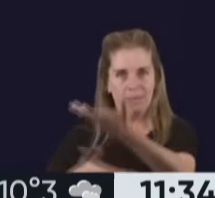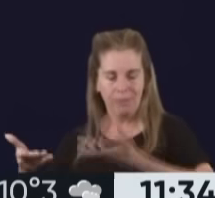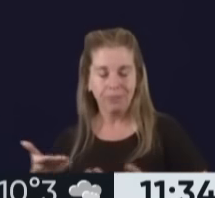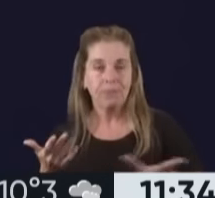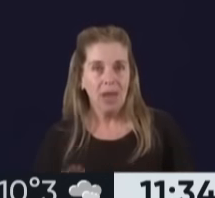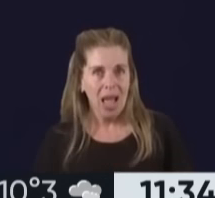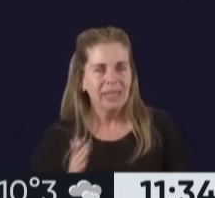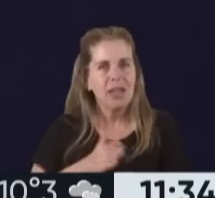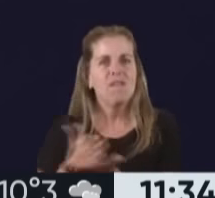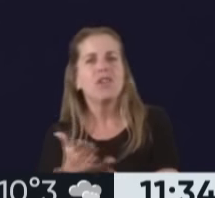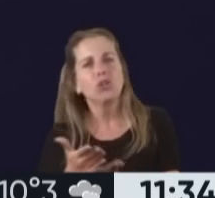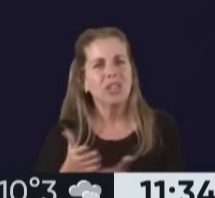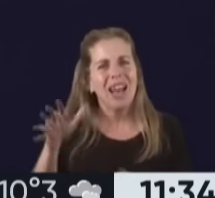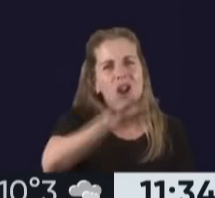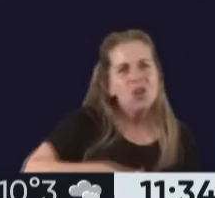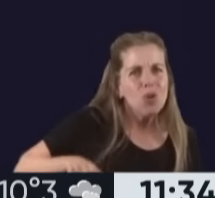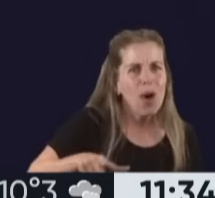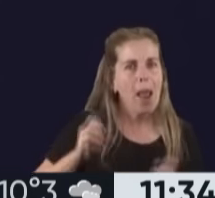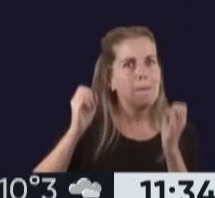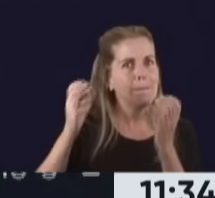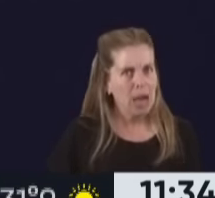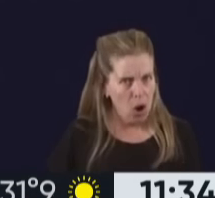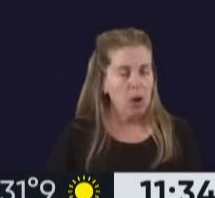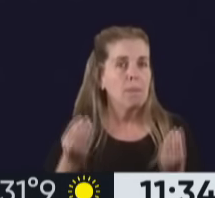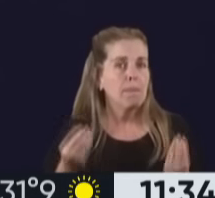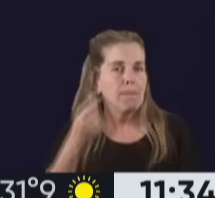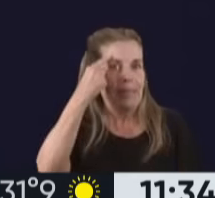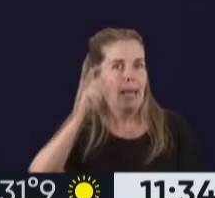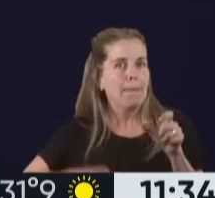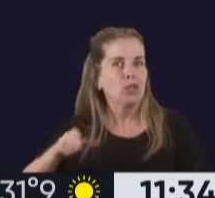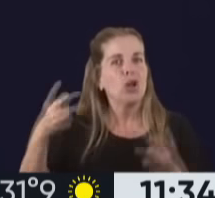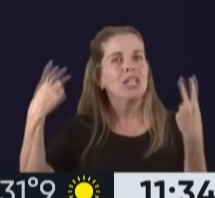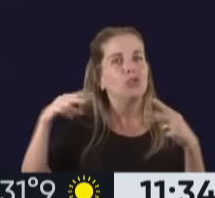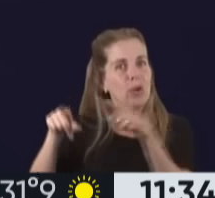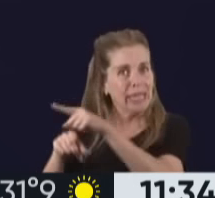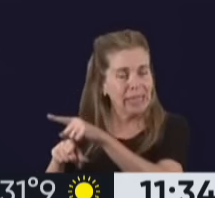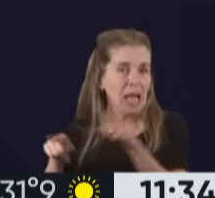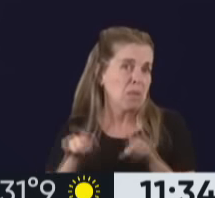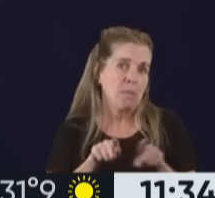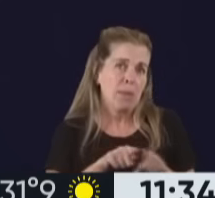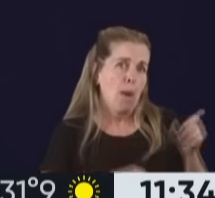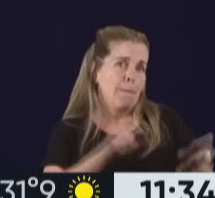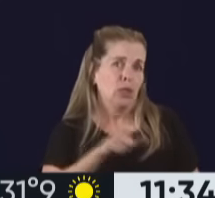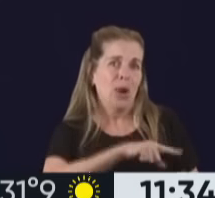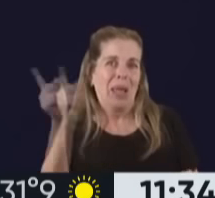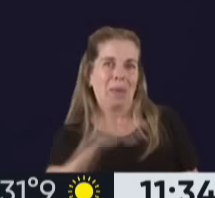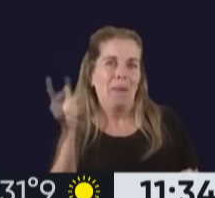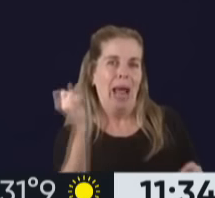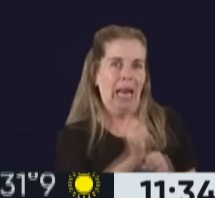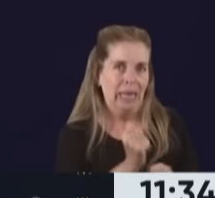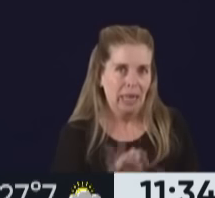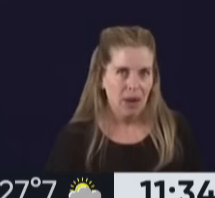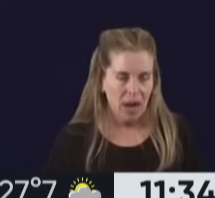sean más eficientes, mejorando la vida de quienes cruzan, tanto para turistas como para productores. Además, al reducir los costos de logística y de transportes en los